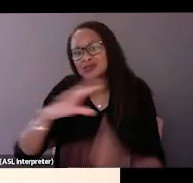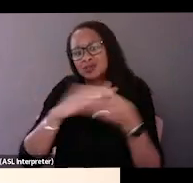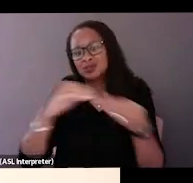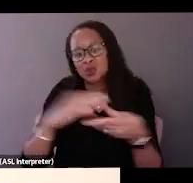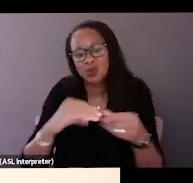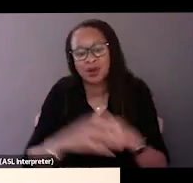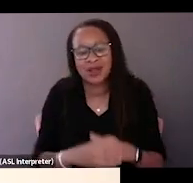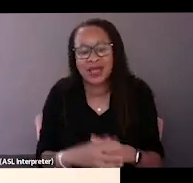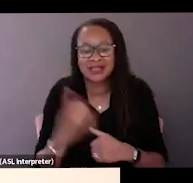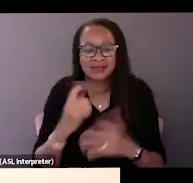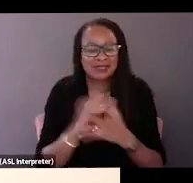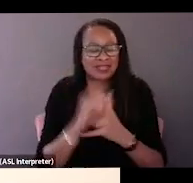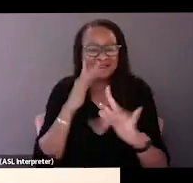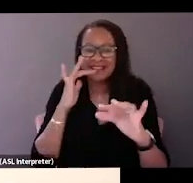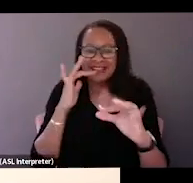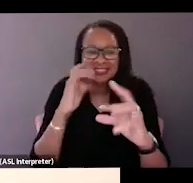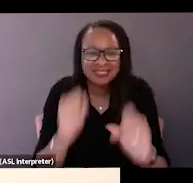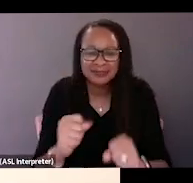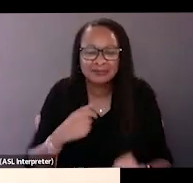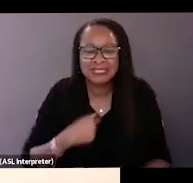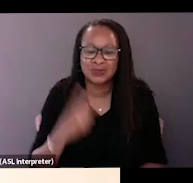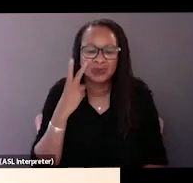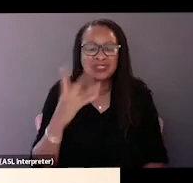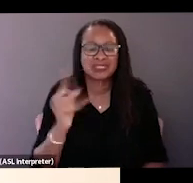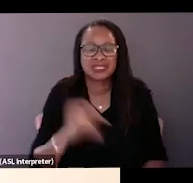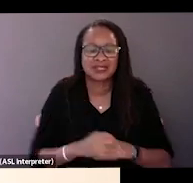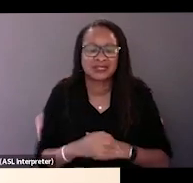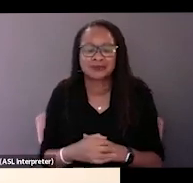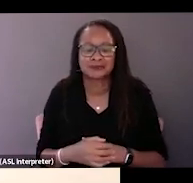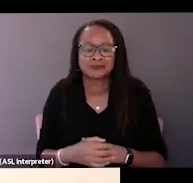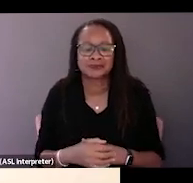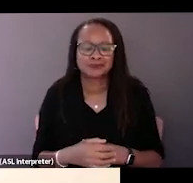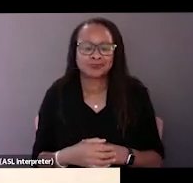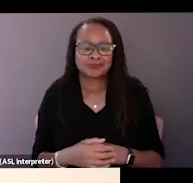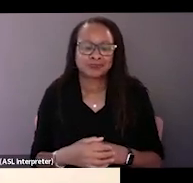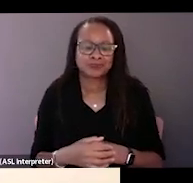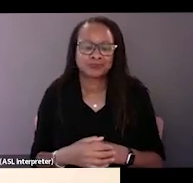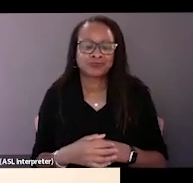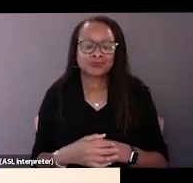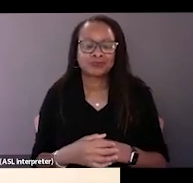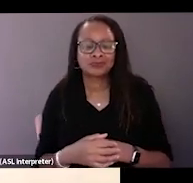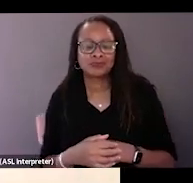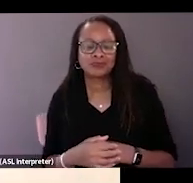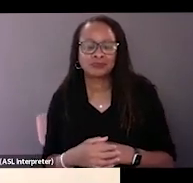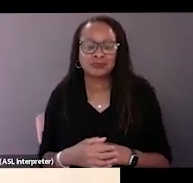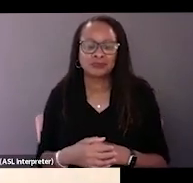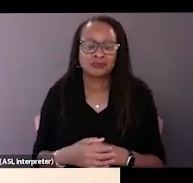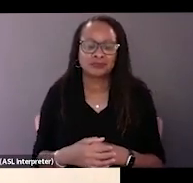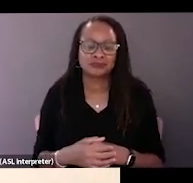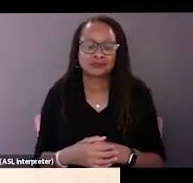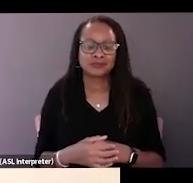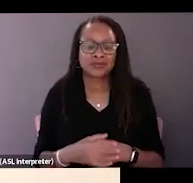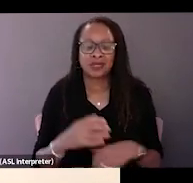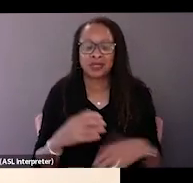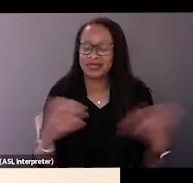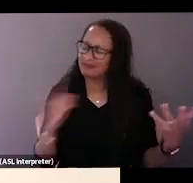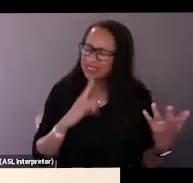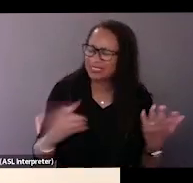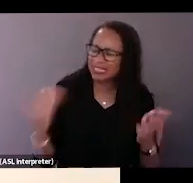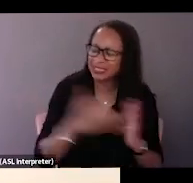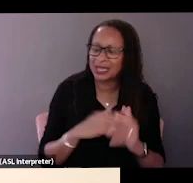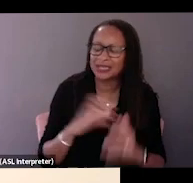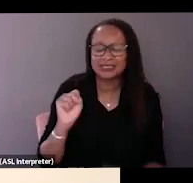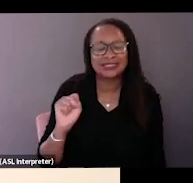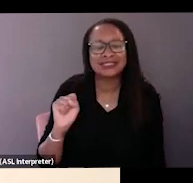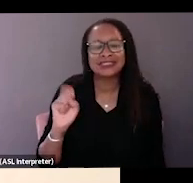bueno, fascinante era ver, esto es algo tan sensorial que no sabría explicarlo. Pero lo que me ha prestado aquí, a mí con